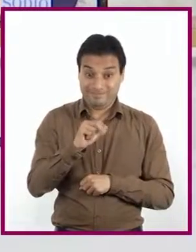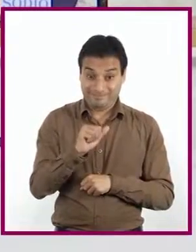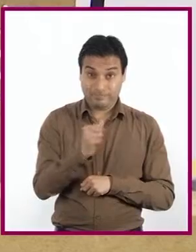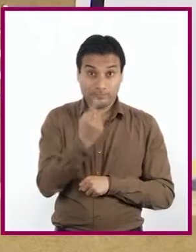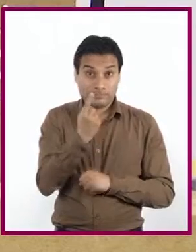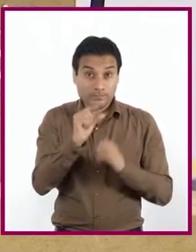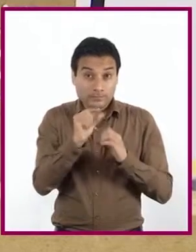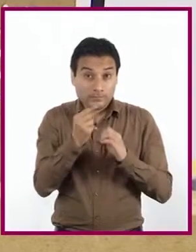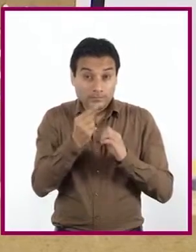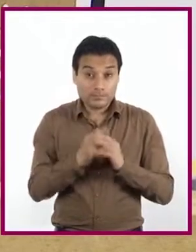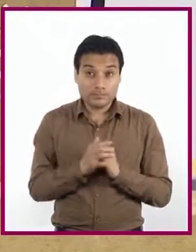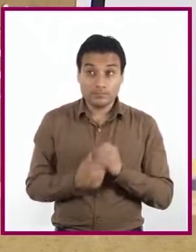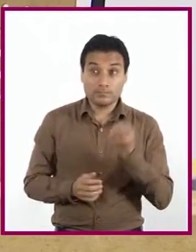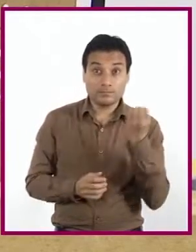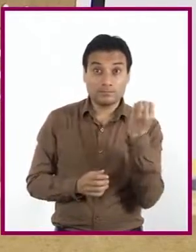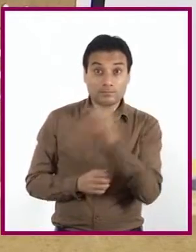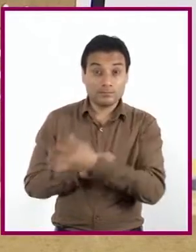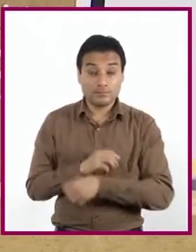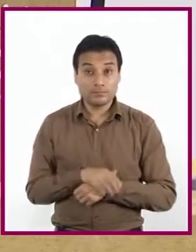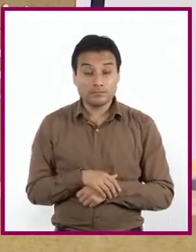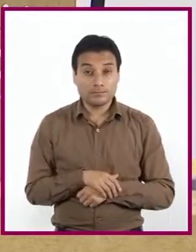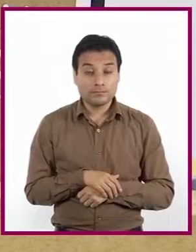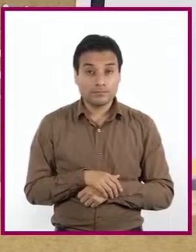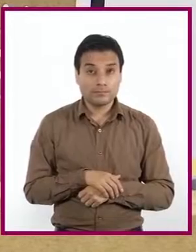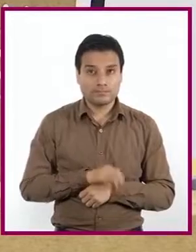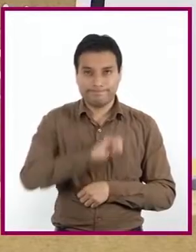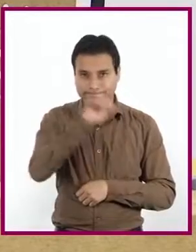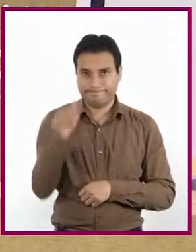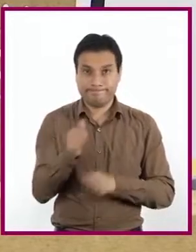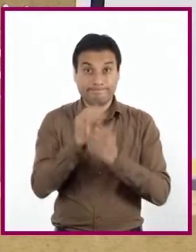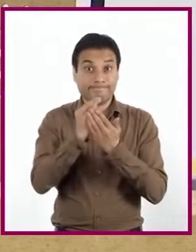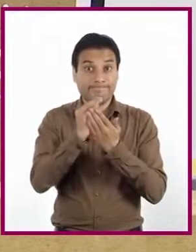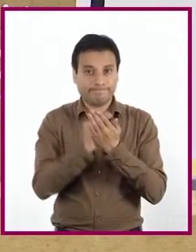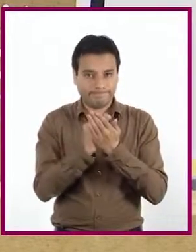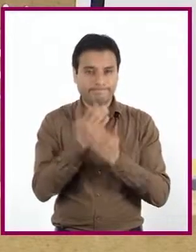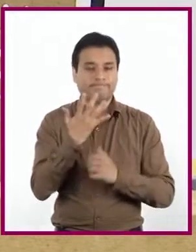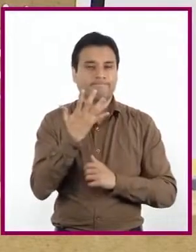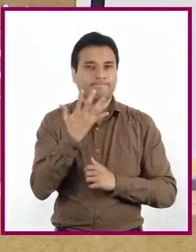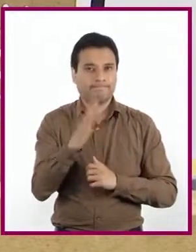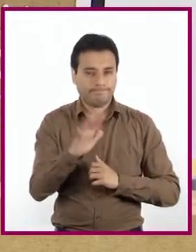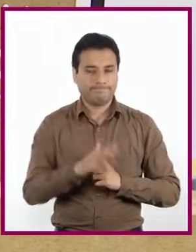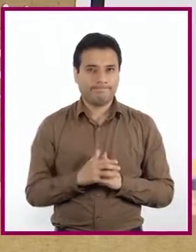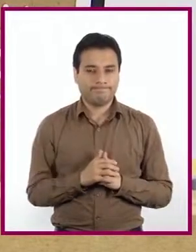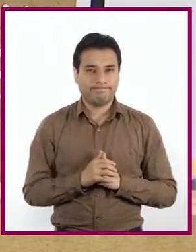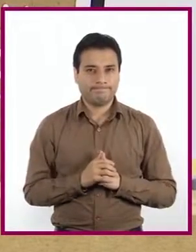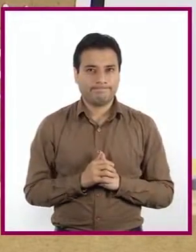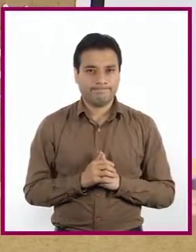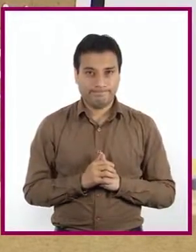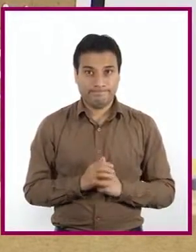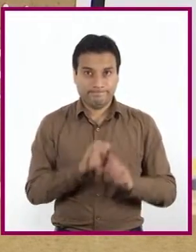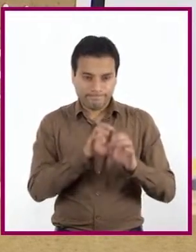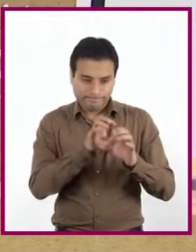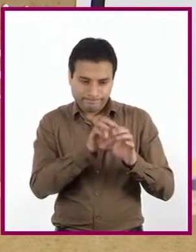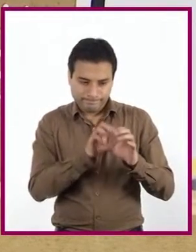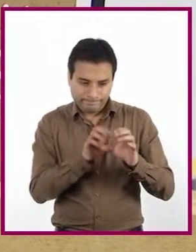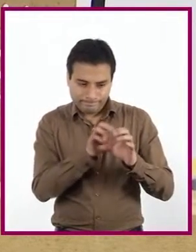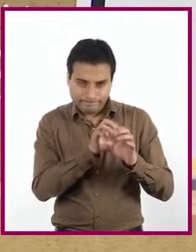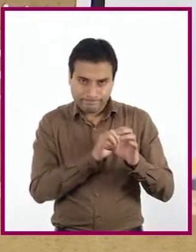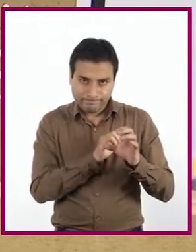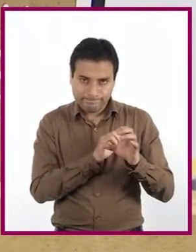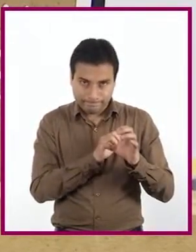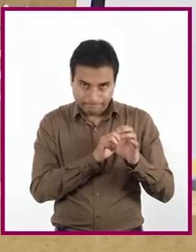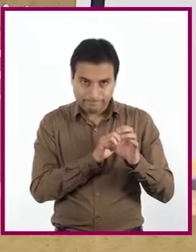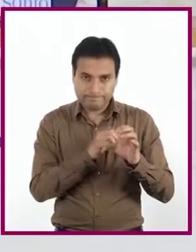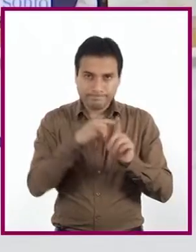cede su electrón y pierde, entonces queda con 10. Si hacemos la diferencia entre protones y electrones, esto